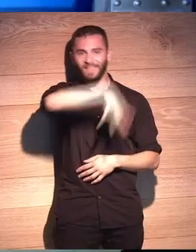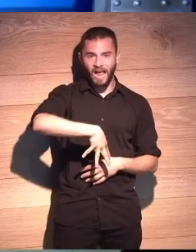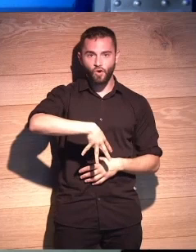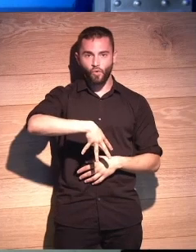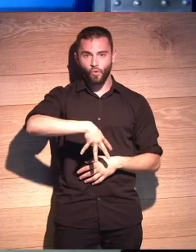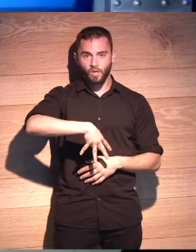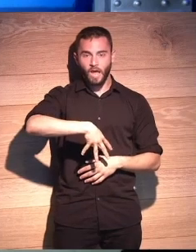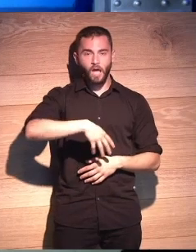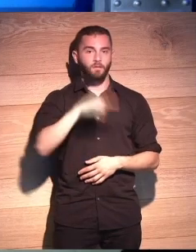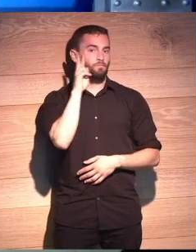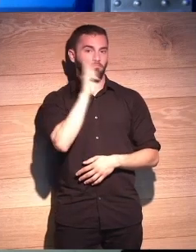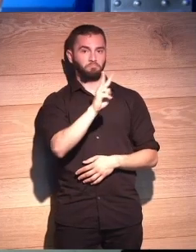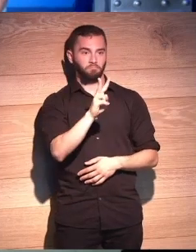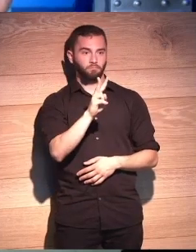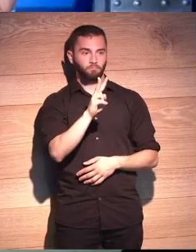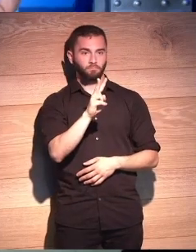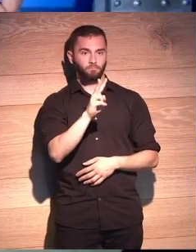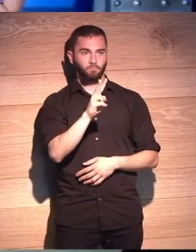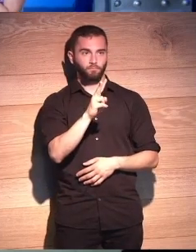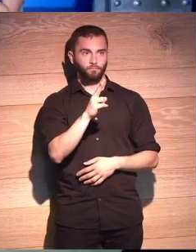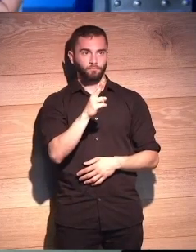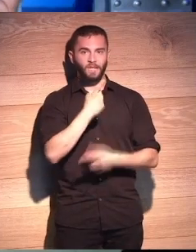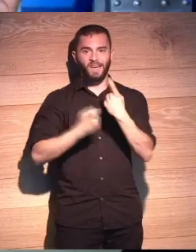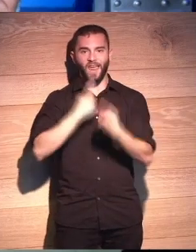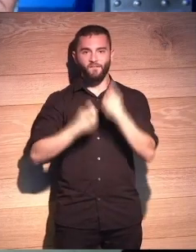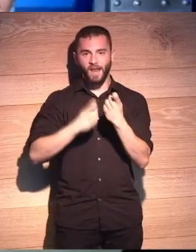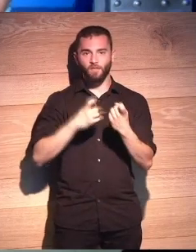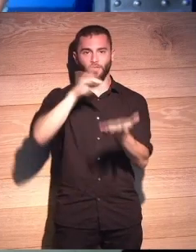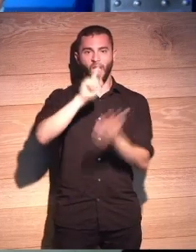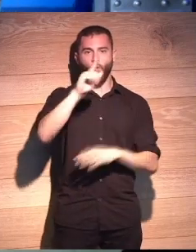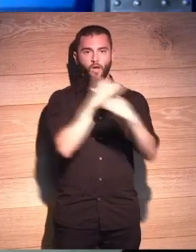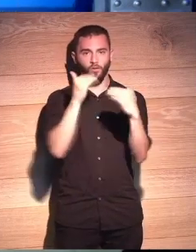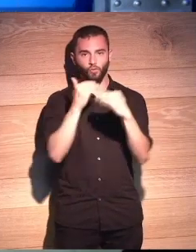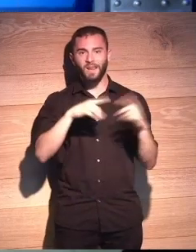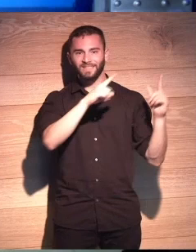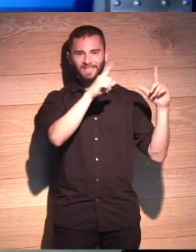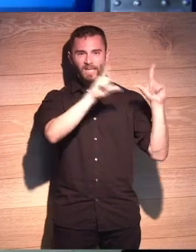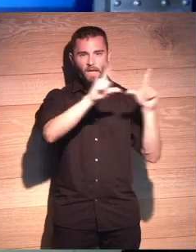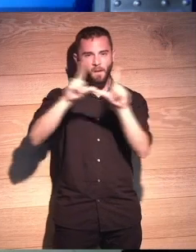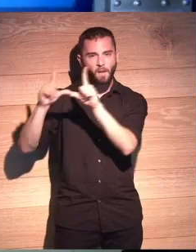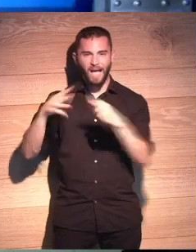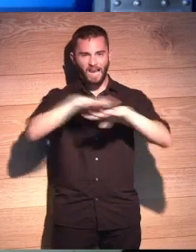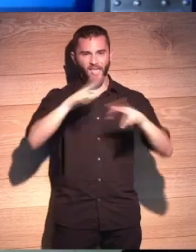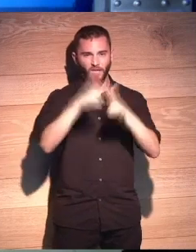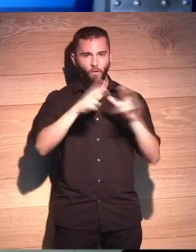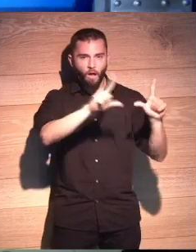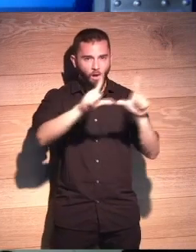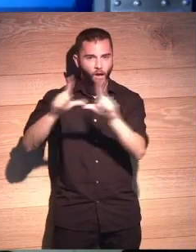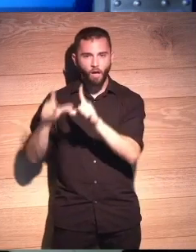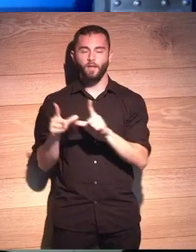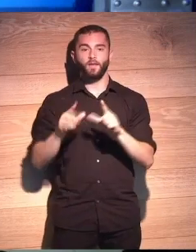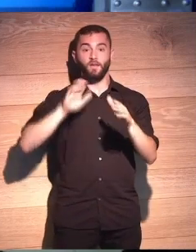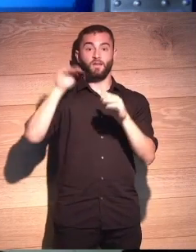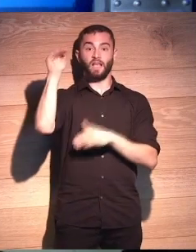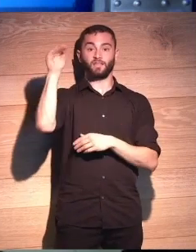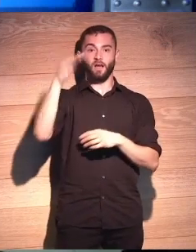todavía está en el referéndum del 1 de octubre, estas imágenes y muchísimas más que corrieron por las redes y que las recogieron los medios